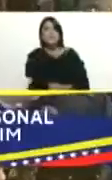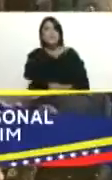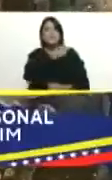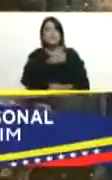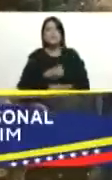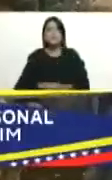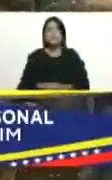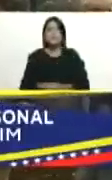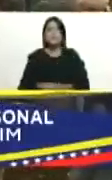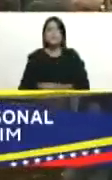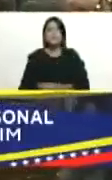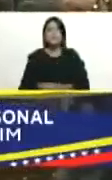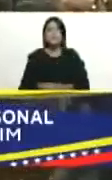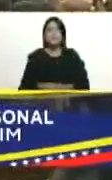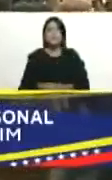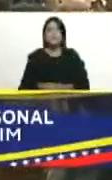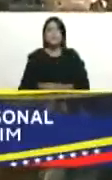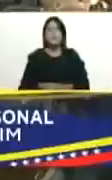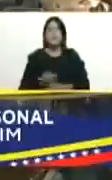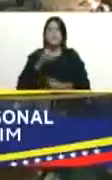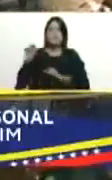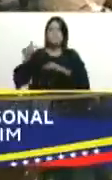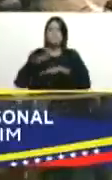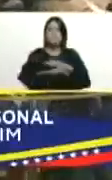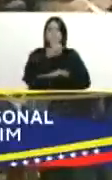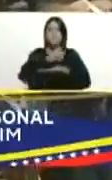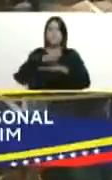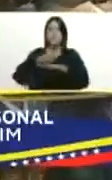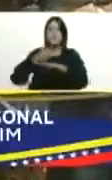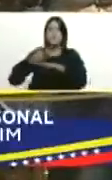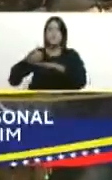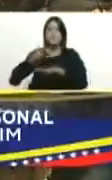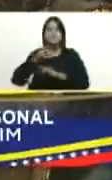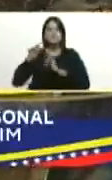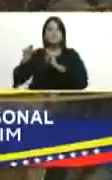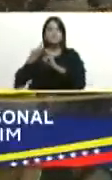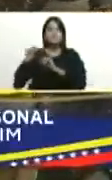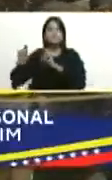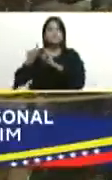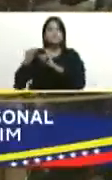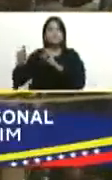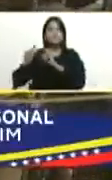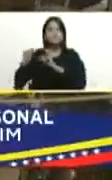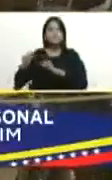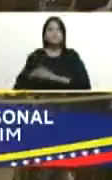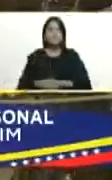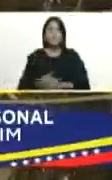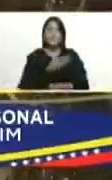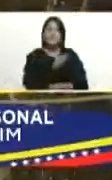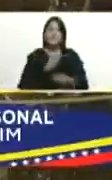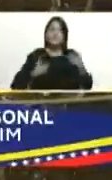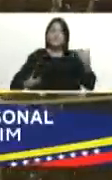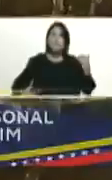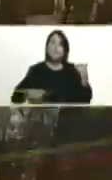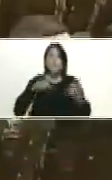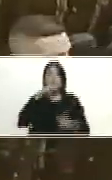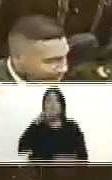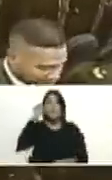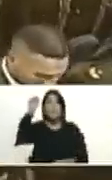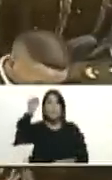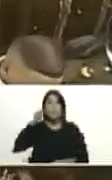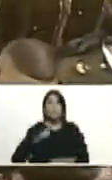Bolivariana. Las autoridades. El comandante en jefe, Nicolás Maduro